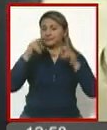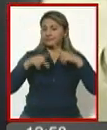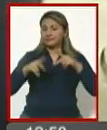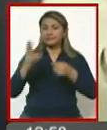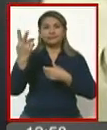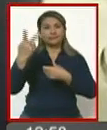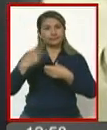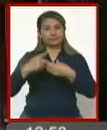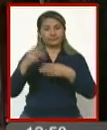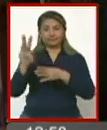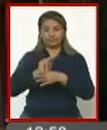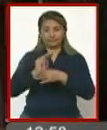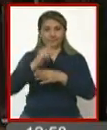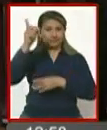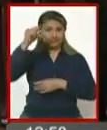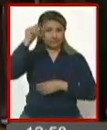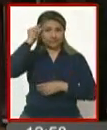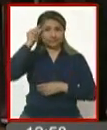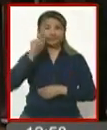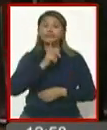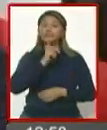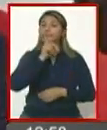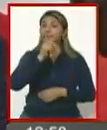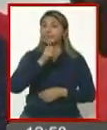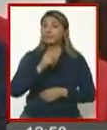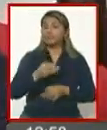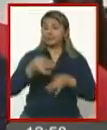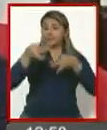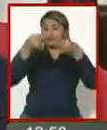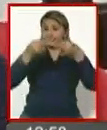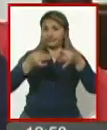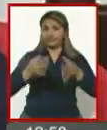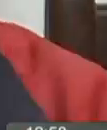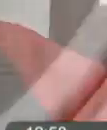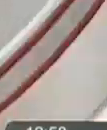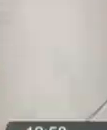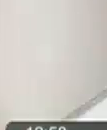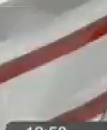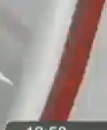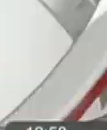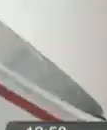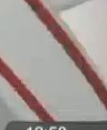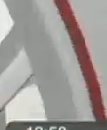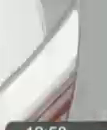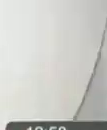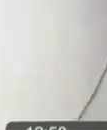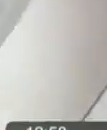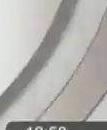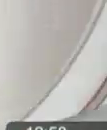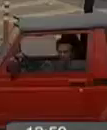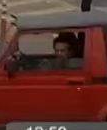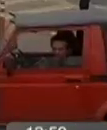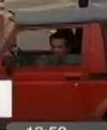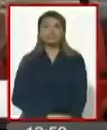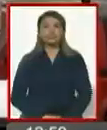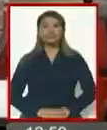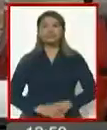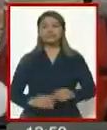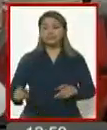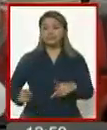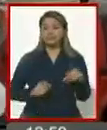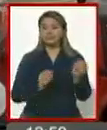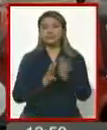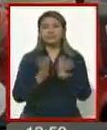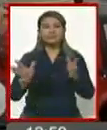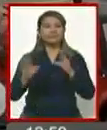la participación del ministro de Gobierno, aseguró el oficialismo. En instantes, el transporte